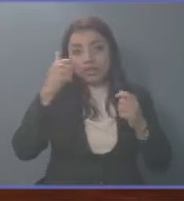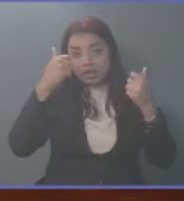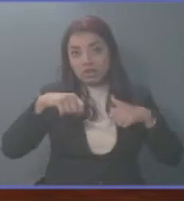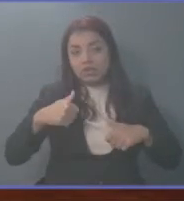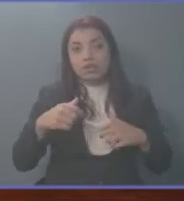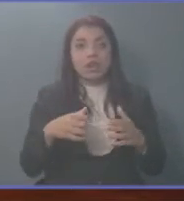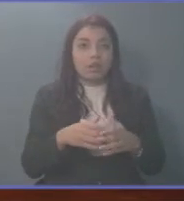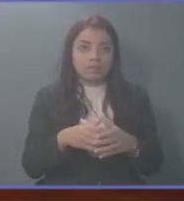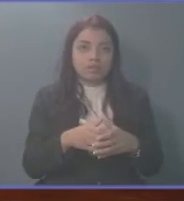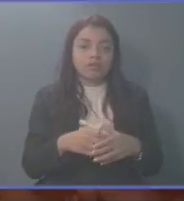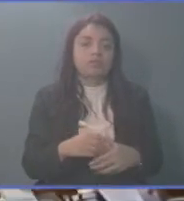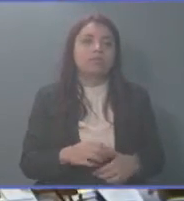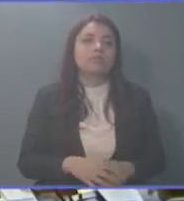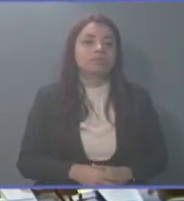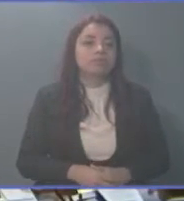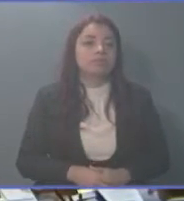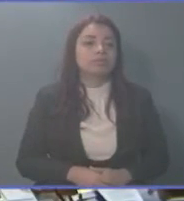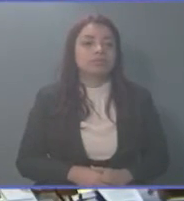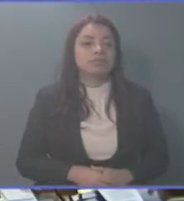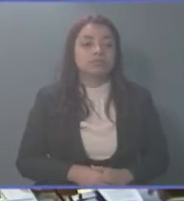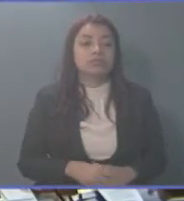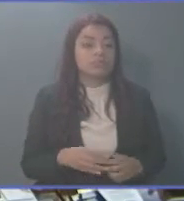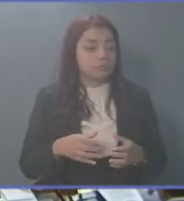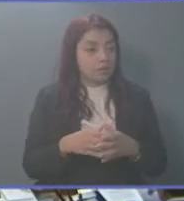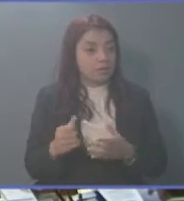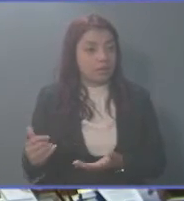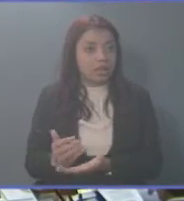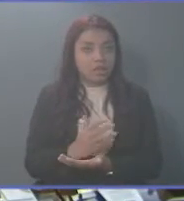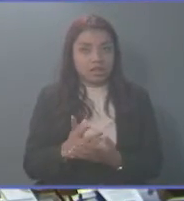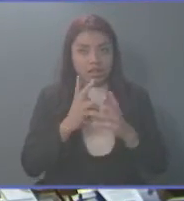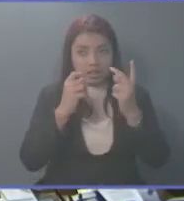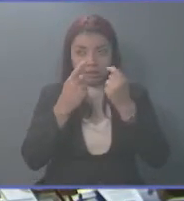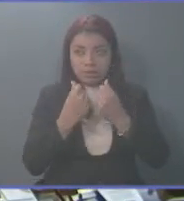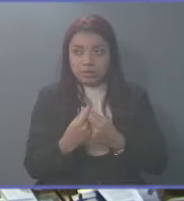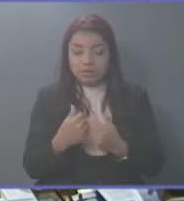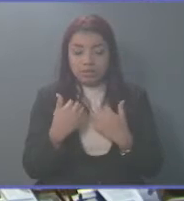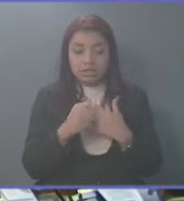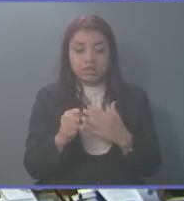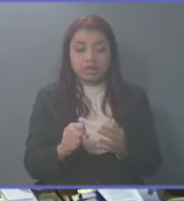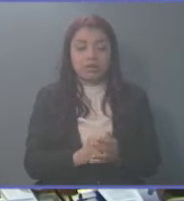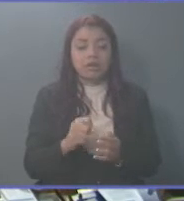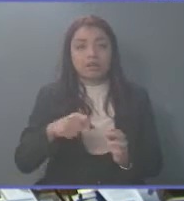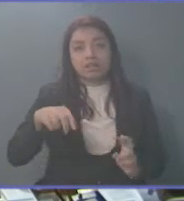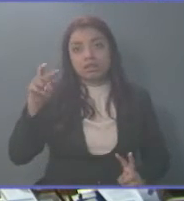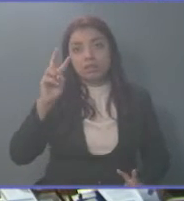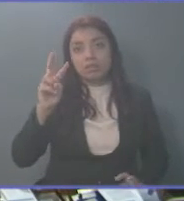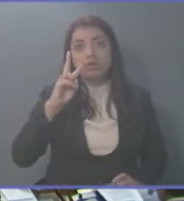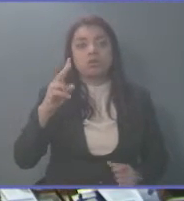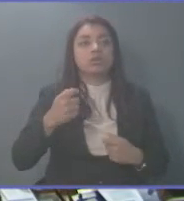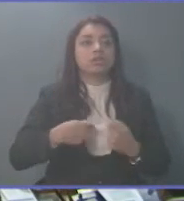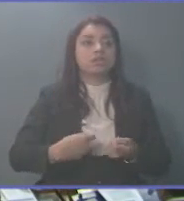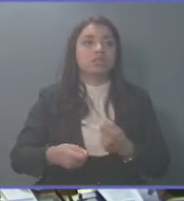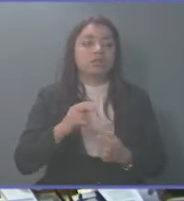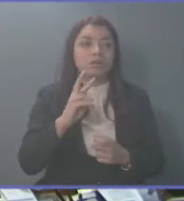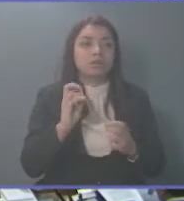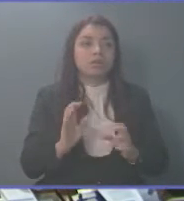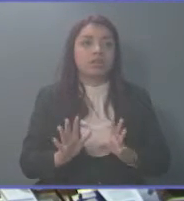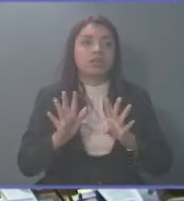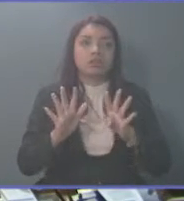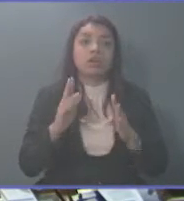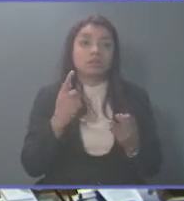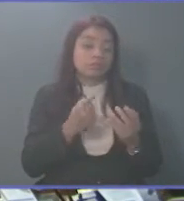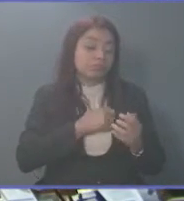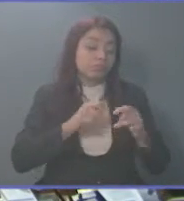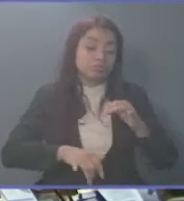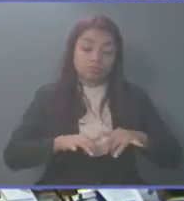favorable de dicha comisión. Comisión de Hacienda y Especial del Presupuesto, Palacio Legislativo, San Salvador, 2 de diciembre de 2019. Señor